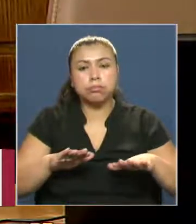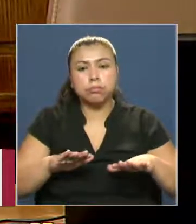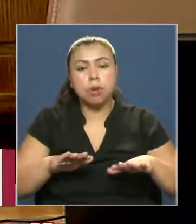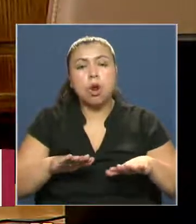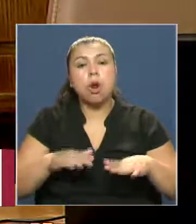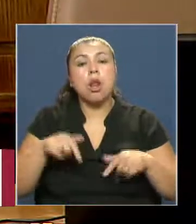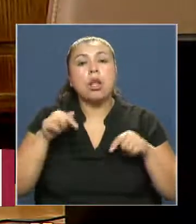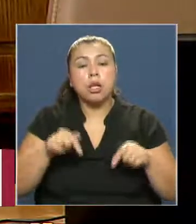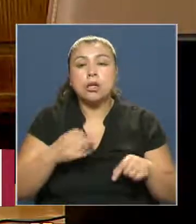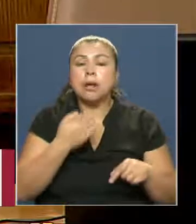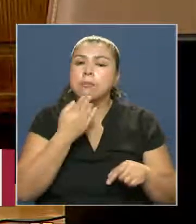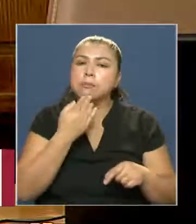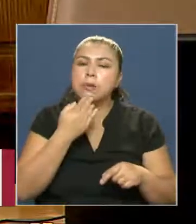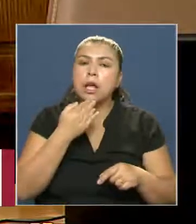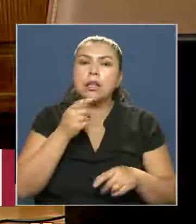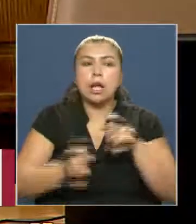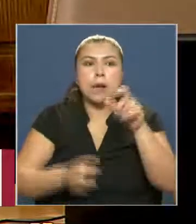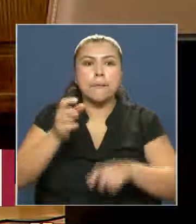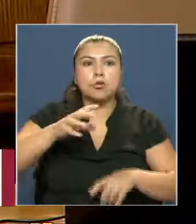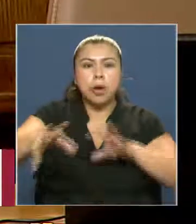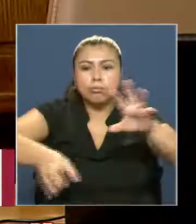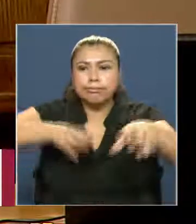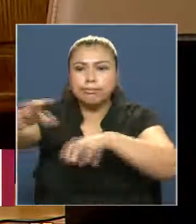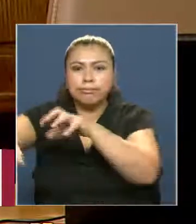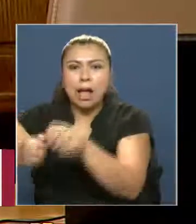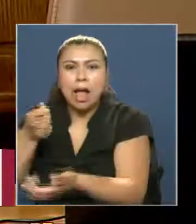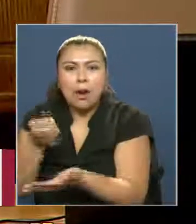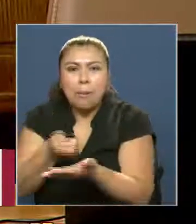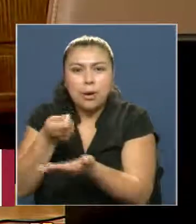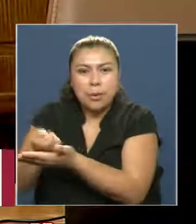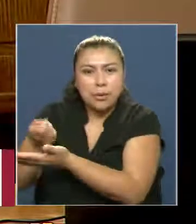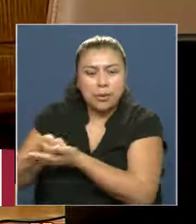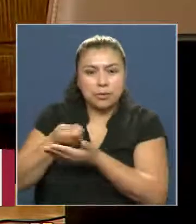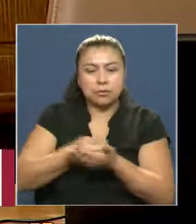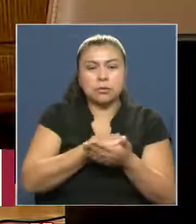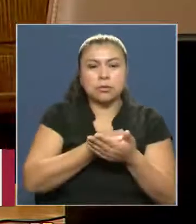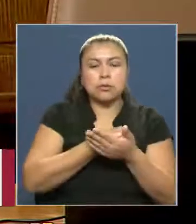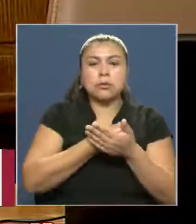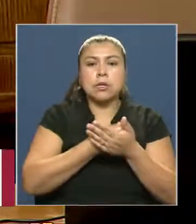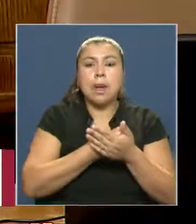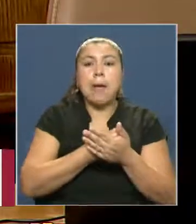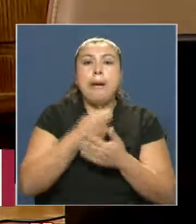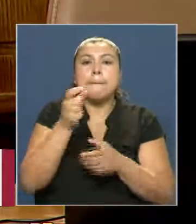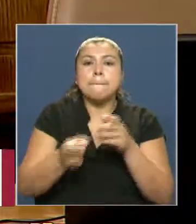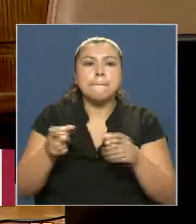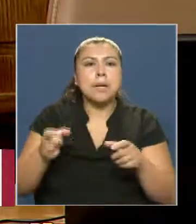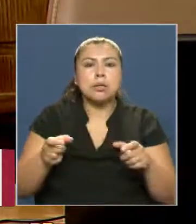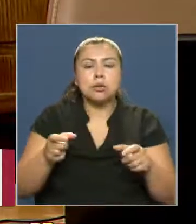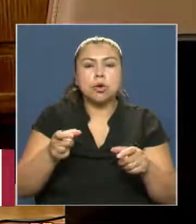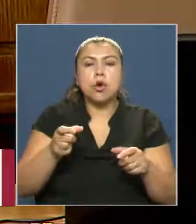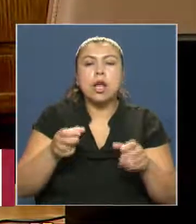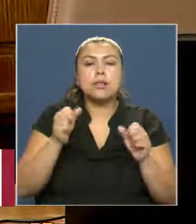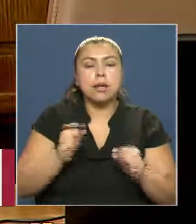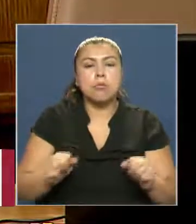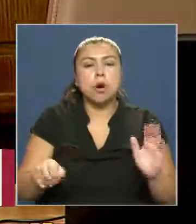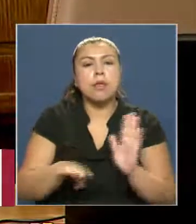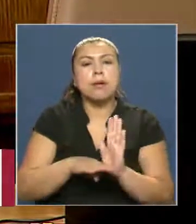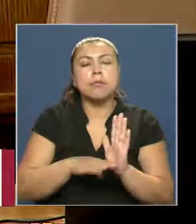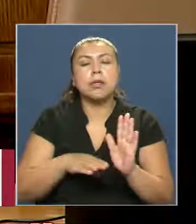poder de compra de las personas, tomando las medidas para restringir el número de productos que se puedan comprar.